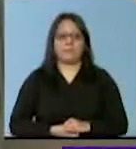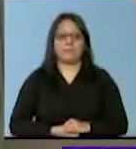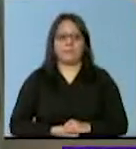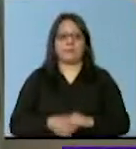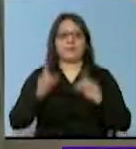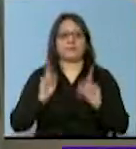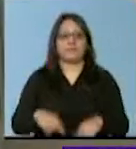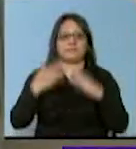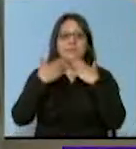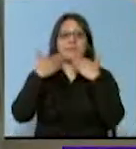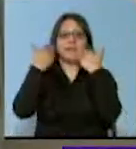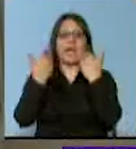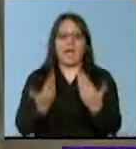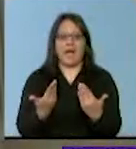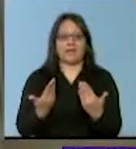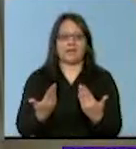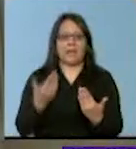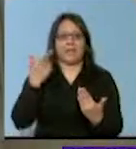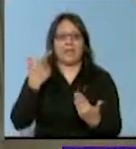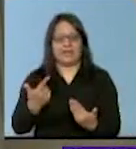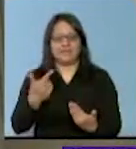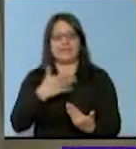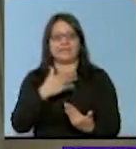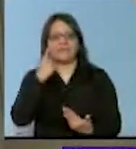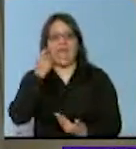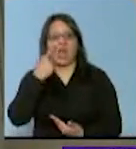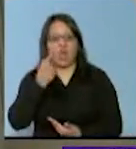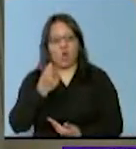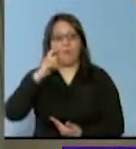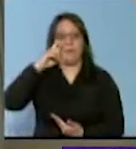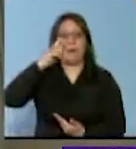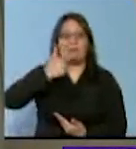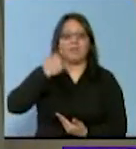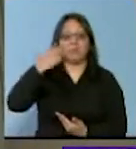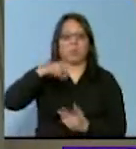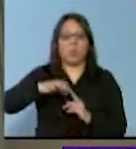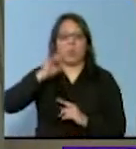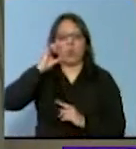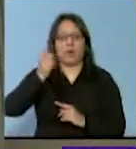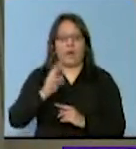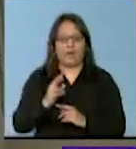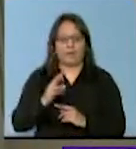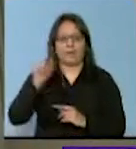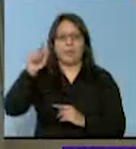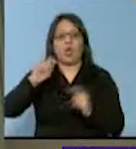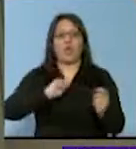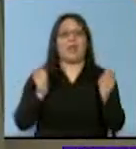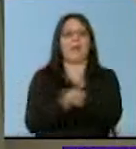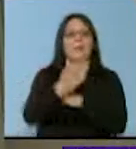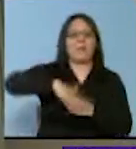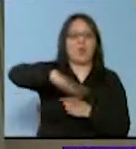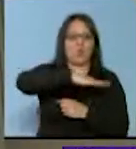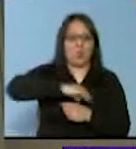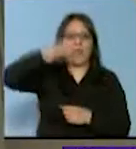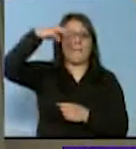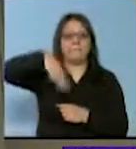Agradecemos el aporte al señor Zunca Antar. Y ahora pasamos a la localidad de Monterrico. Allí está